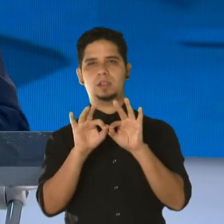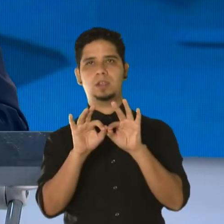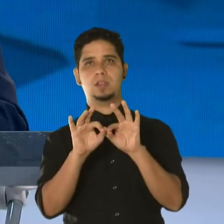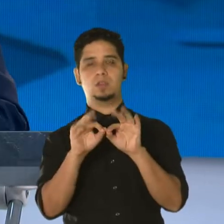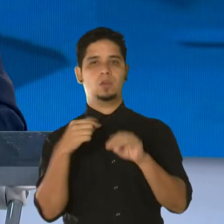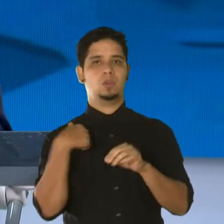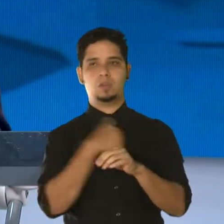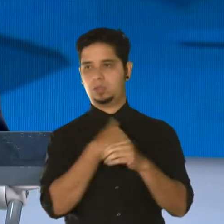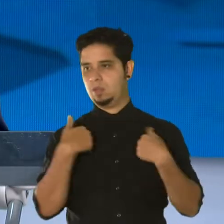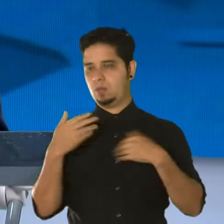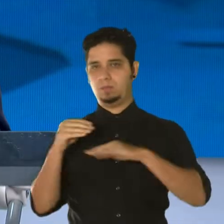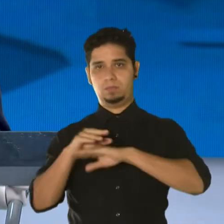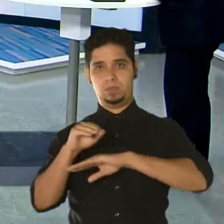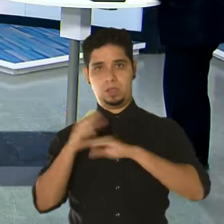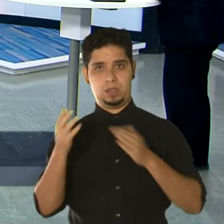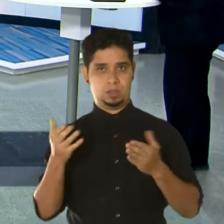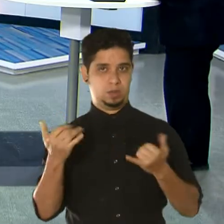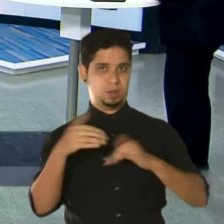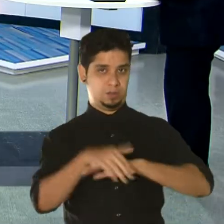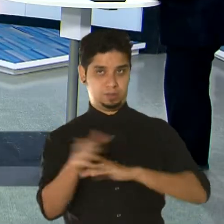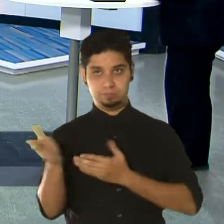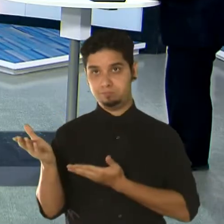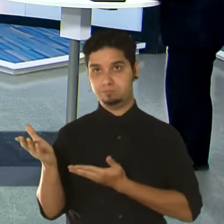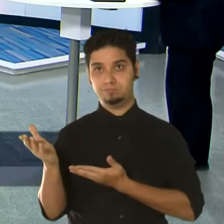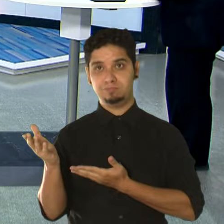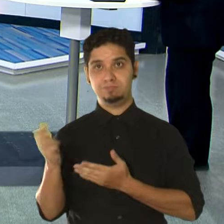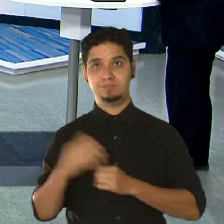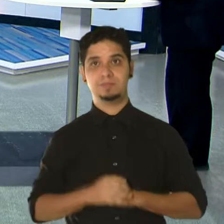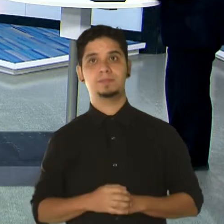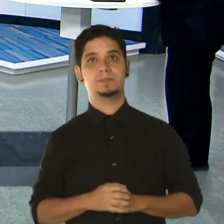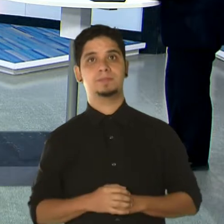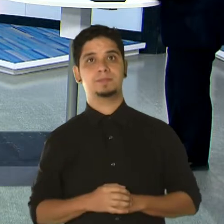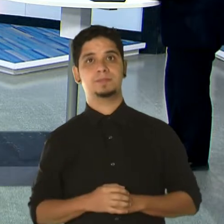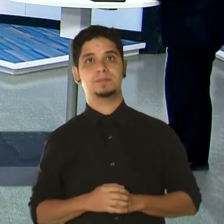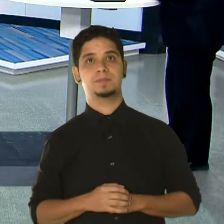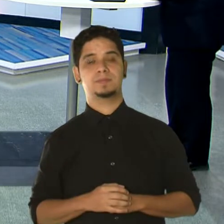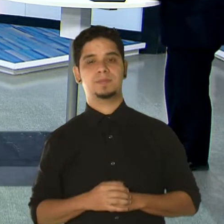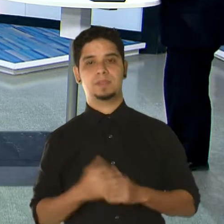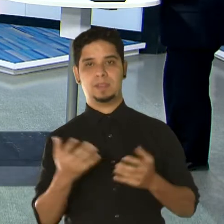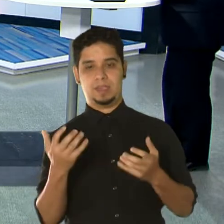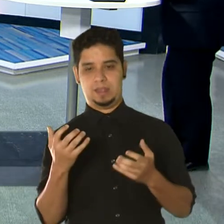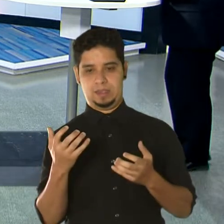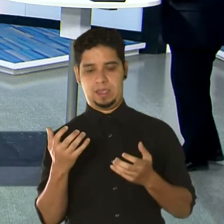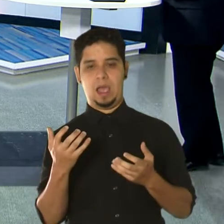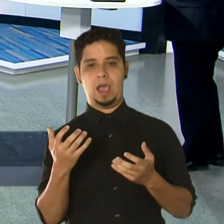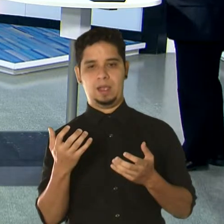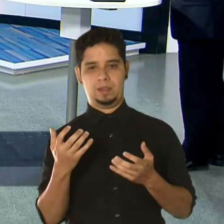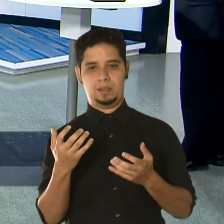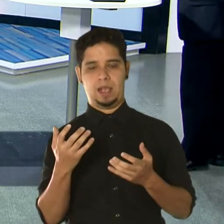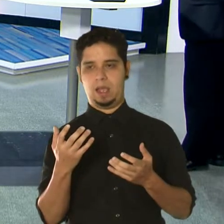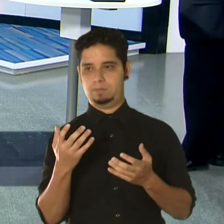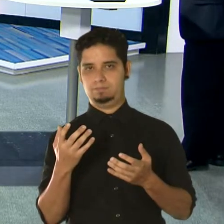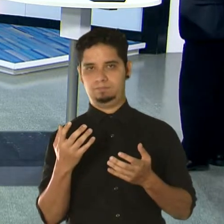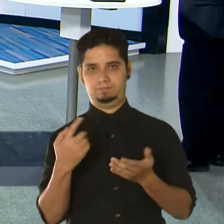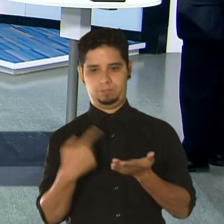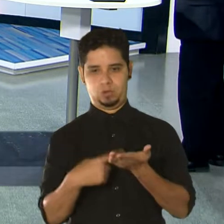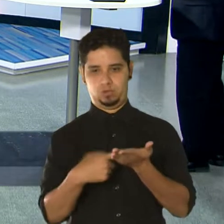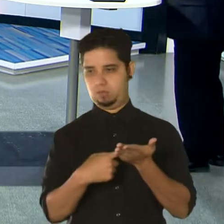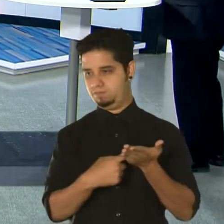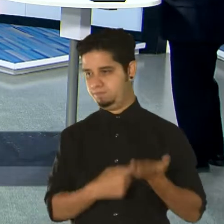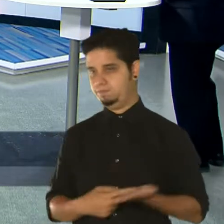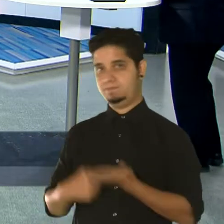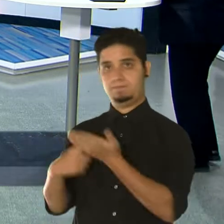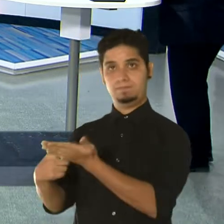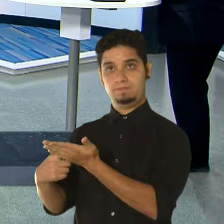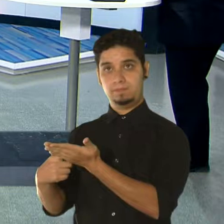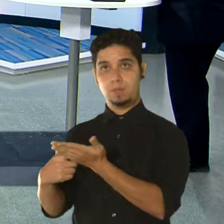asesor como Walter esta noche aquí, así que quería pasar un poco la palabra porque es que más allá de la